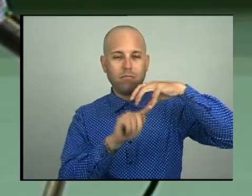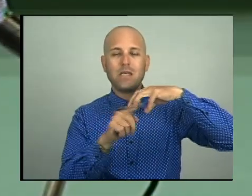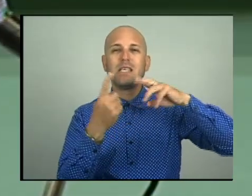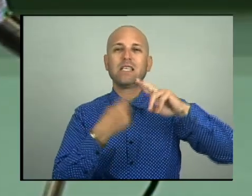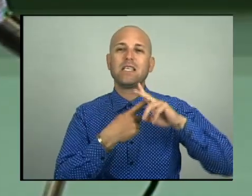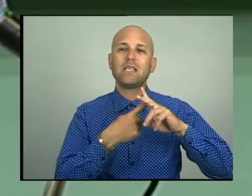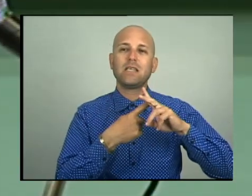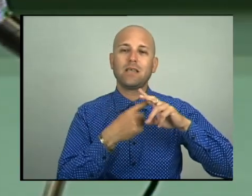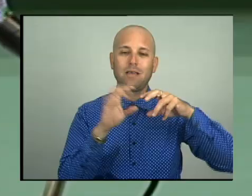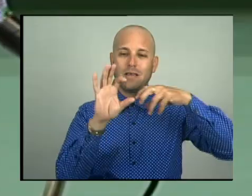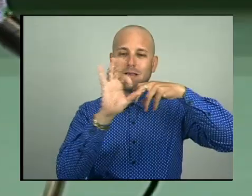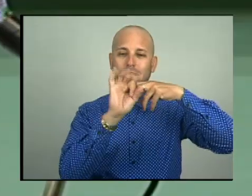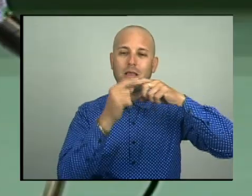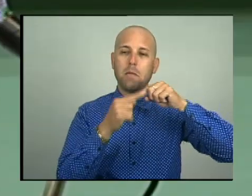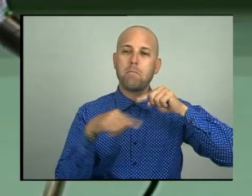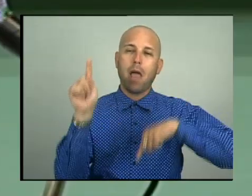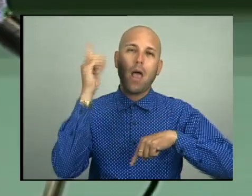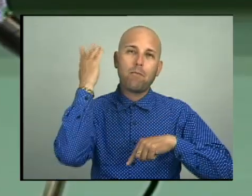estrechamiento de la arteria pulmonar,